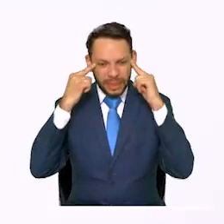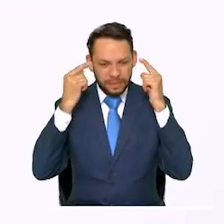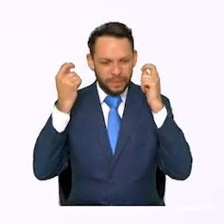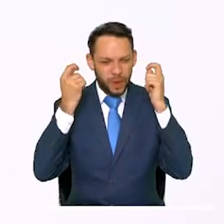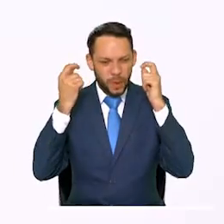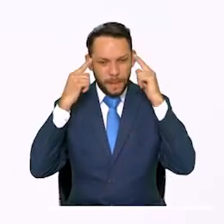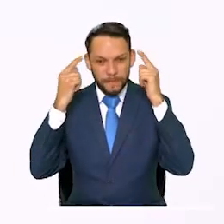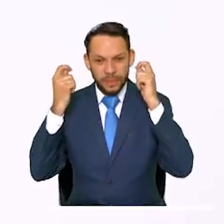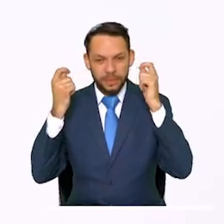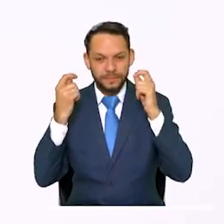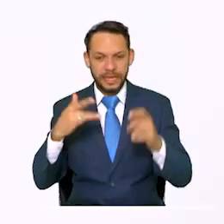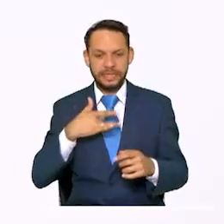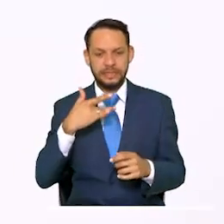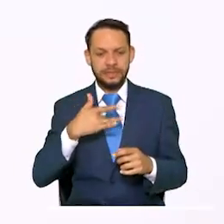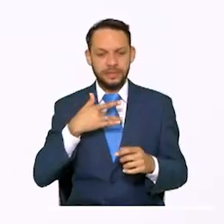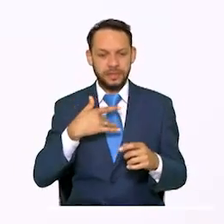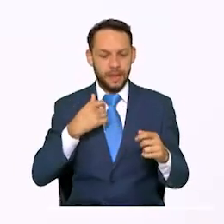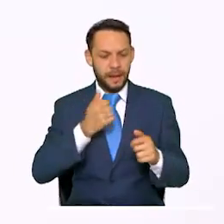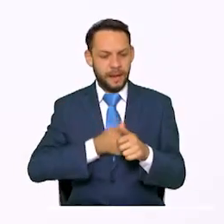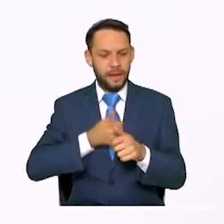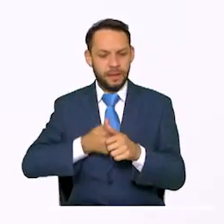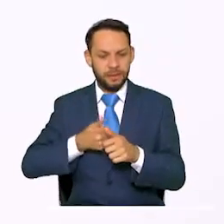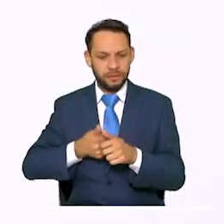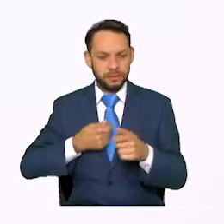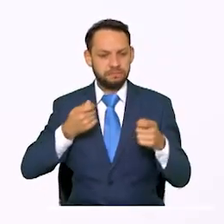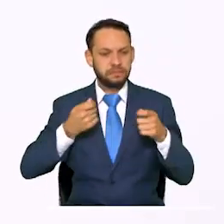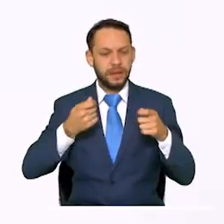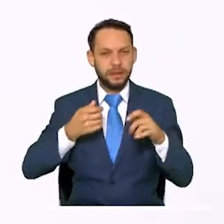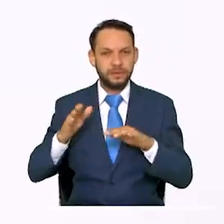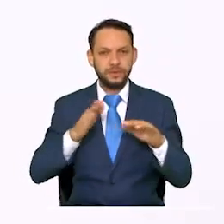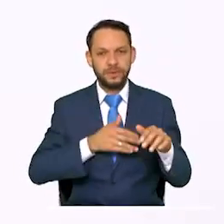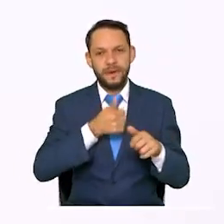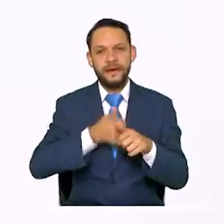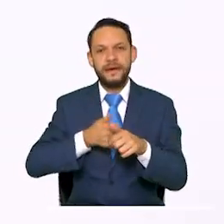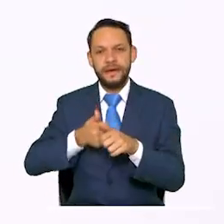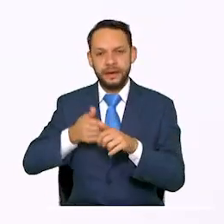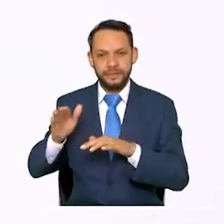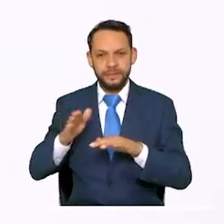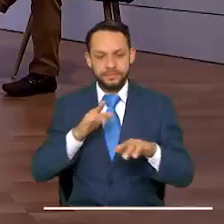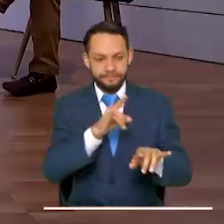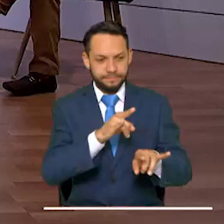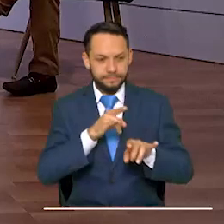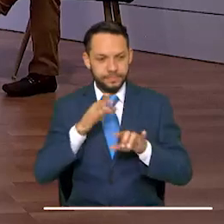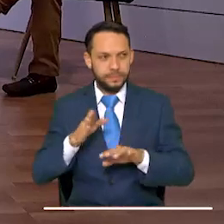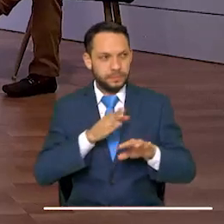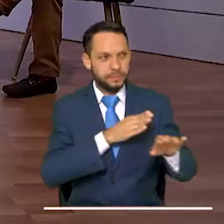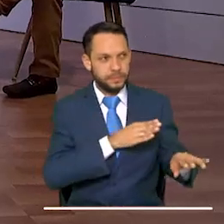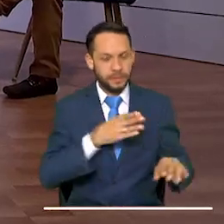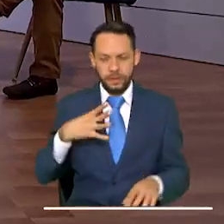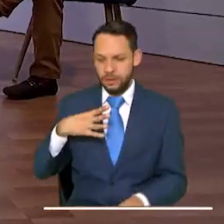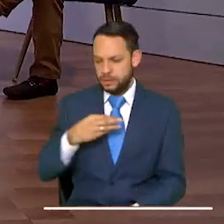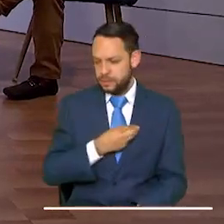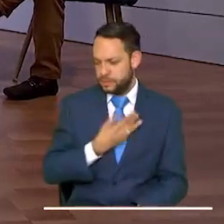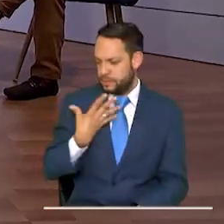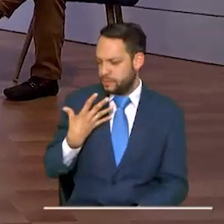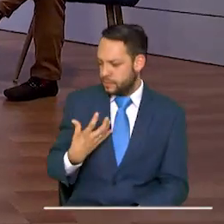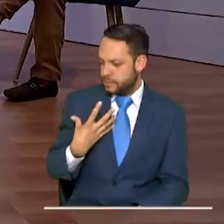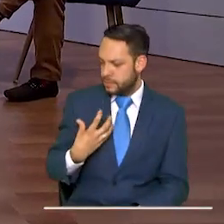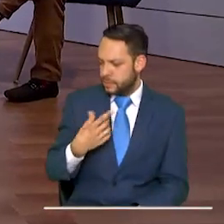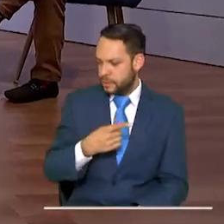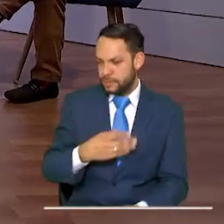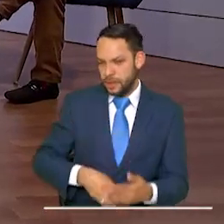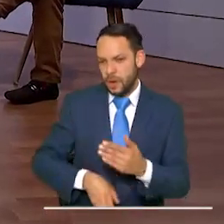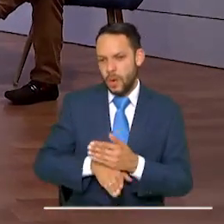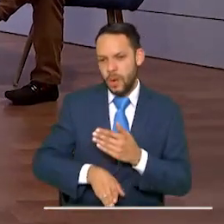en esa sensibilidad individual de cada paciente. Sí, yo quisiera ahí como señalar dos postulados que me